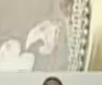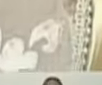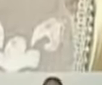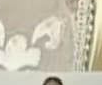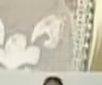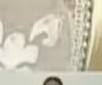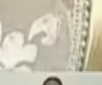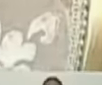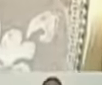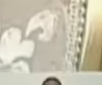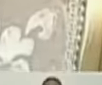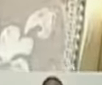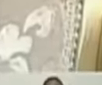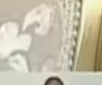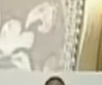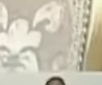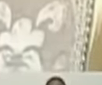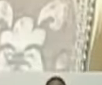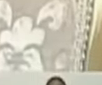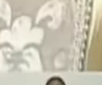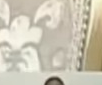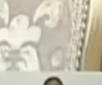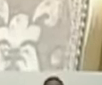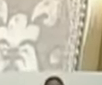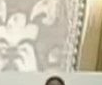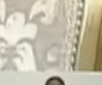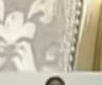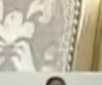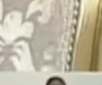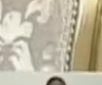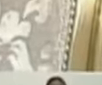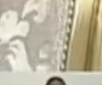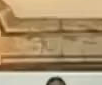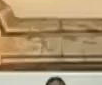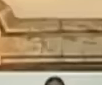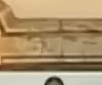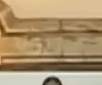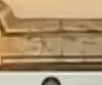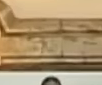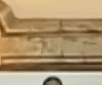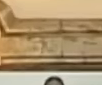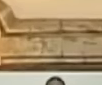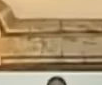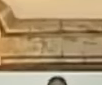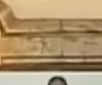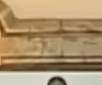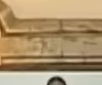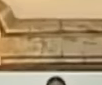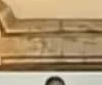168 años. Desde 1830 se sentaron ahí.